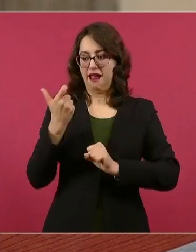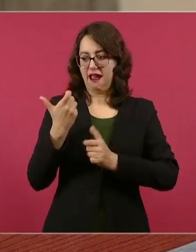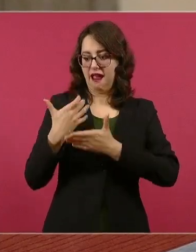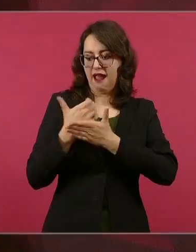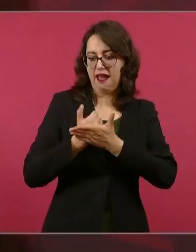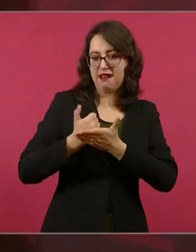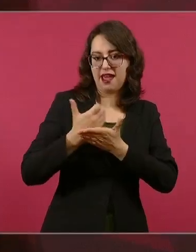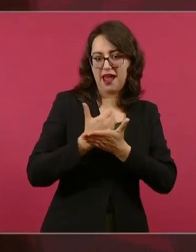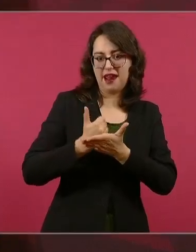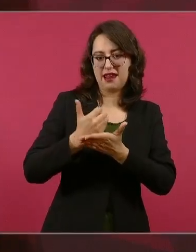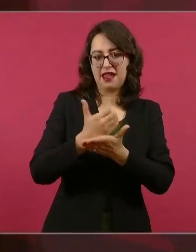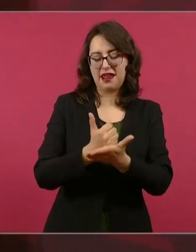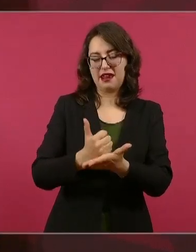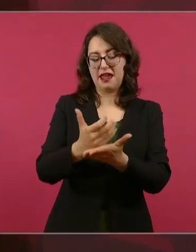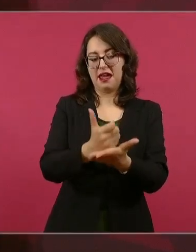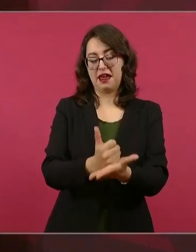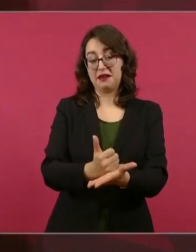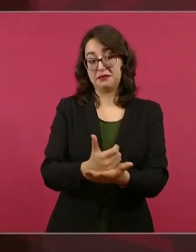critica.